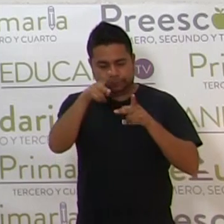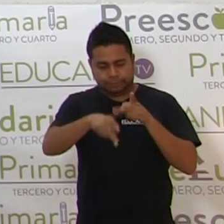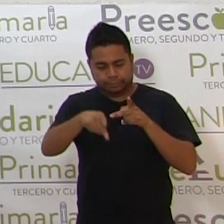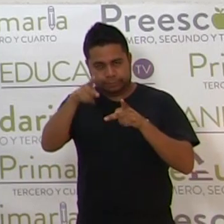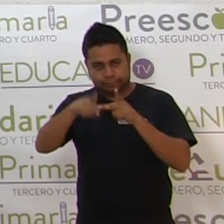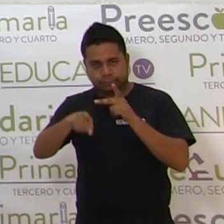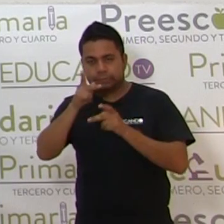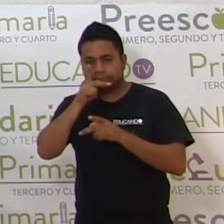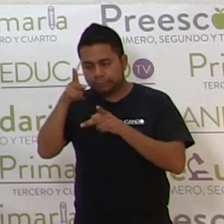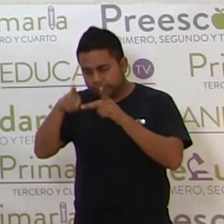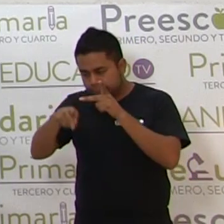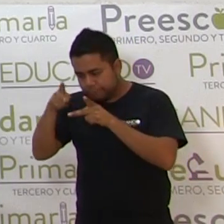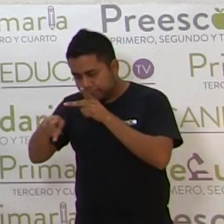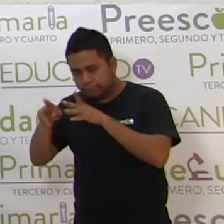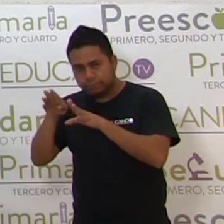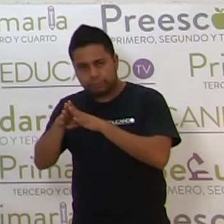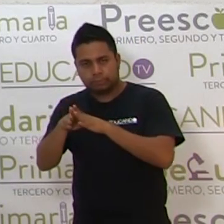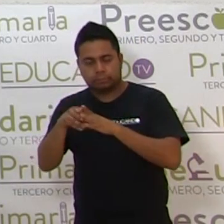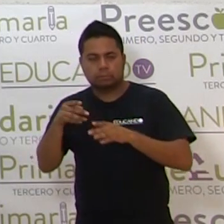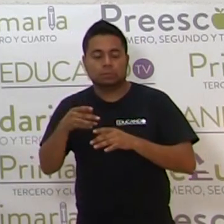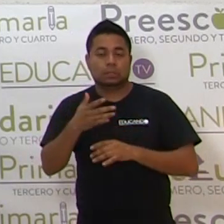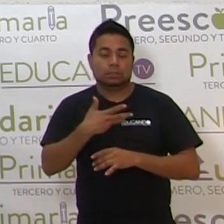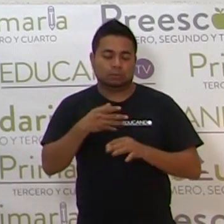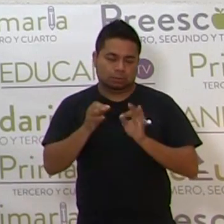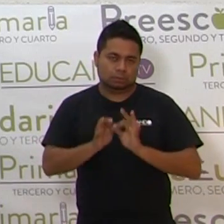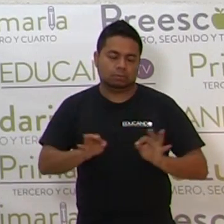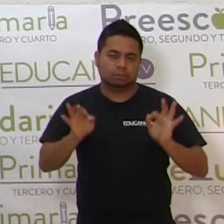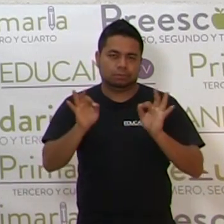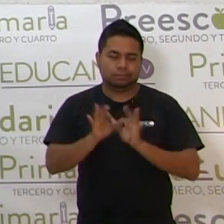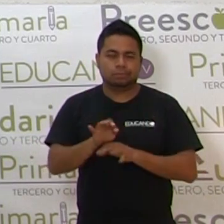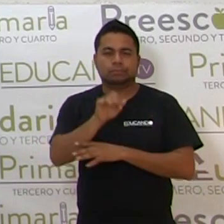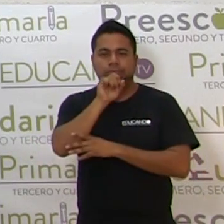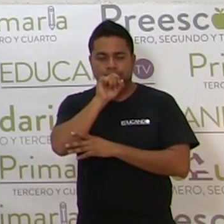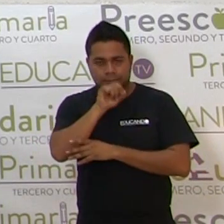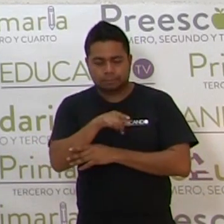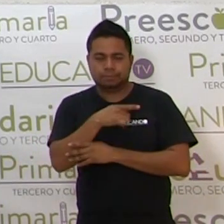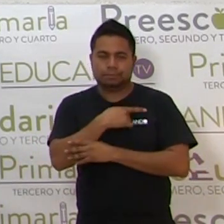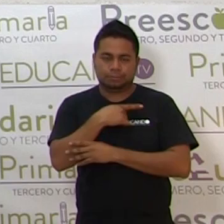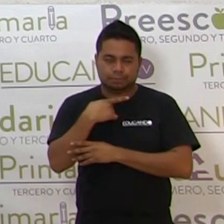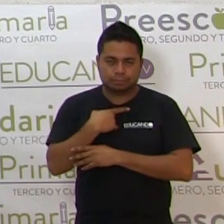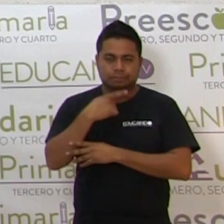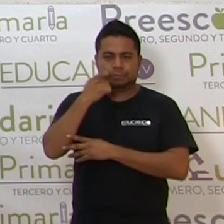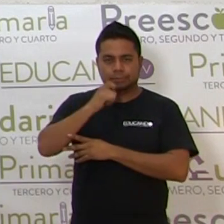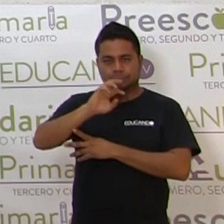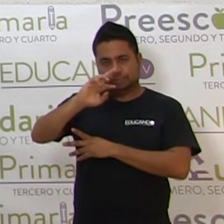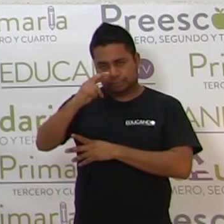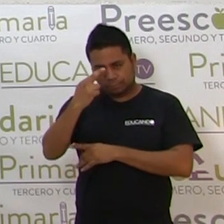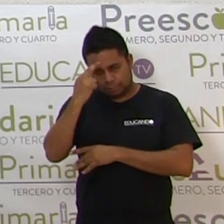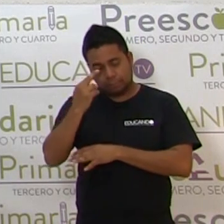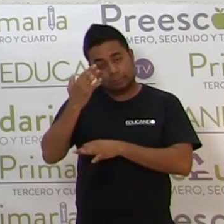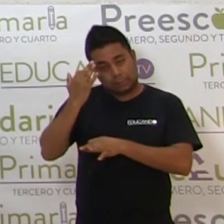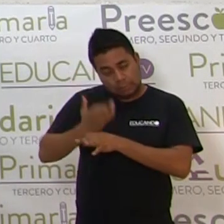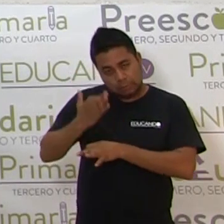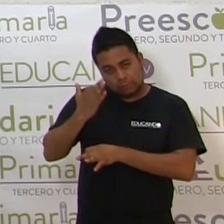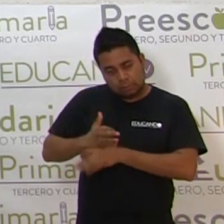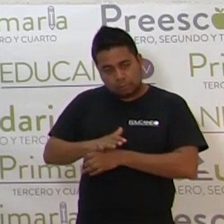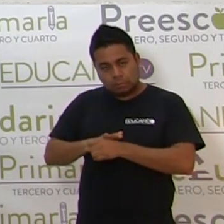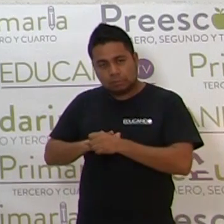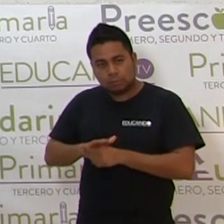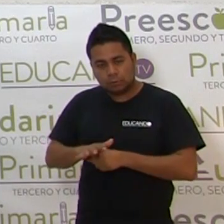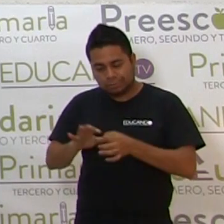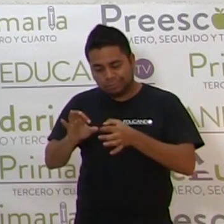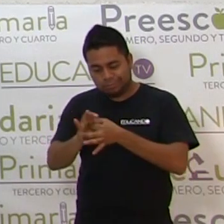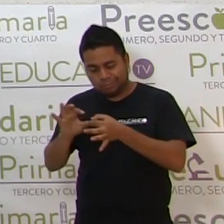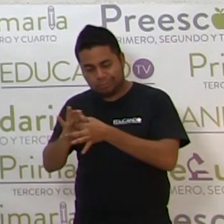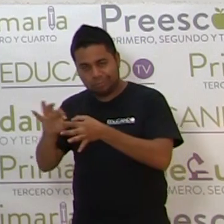de cada palabra. Para ello es referente e importante recordar en este momento los